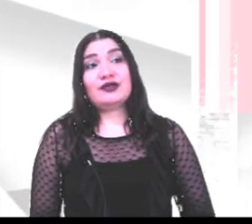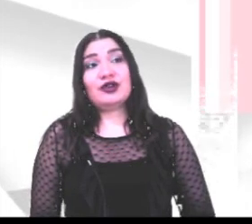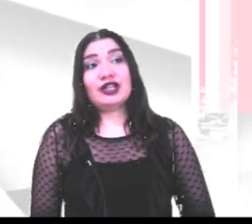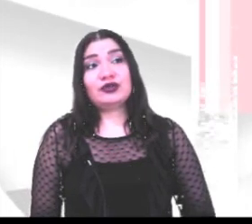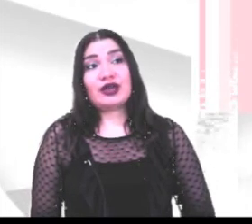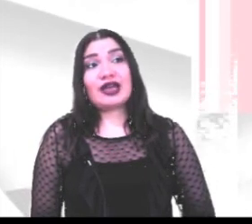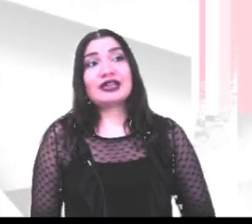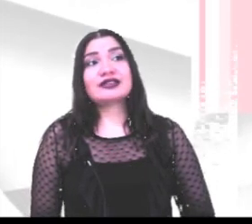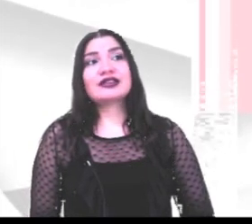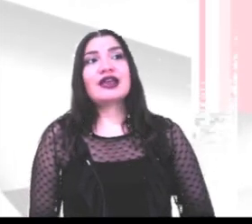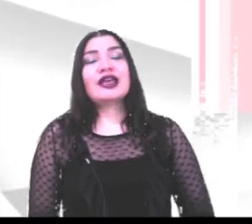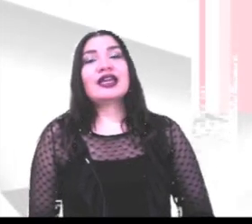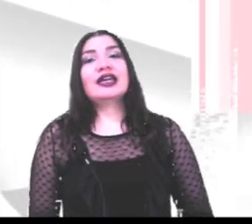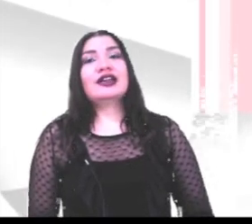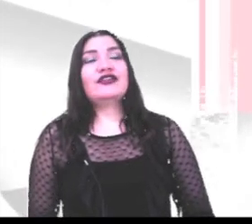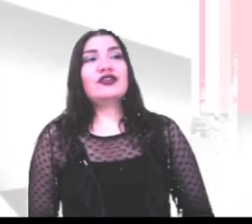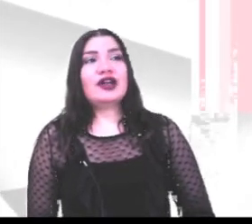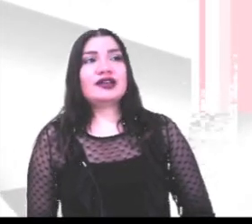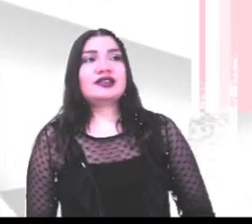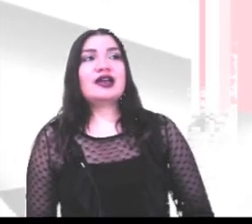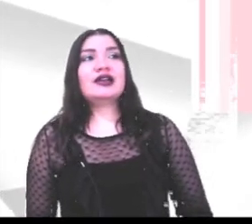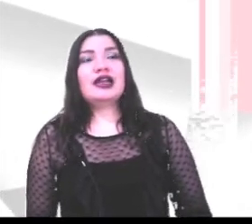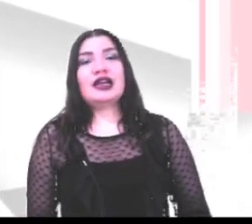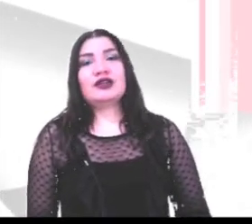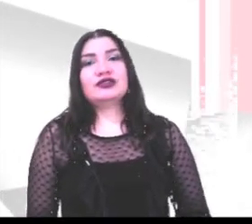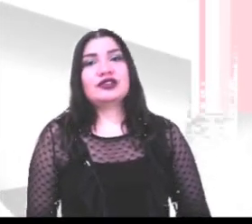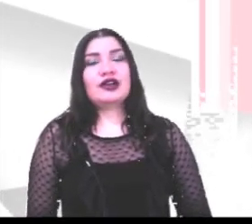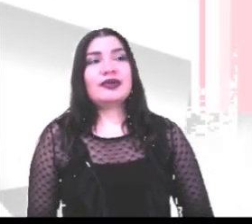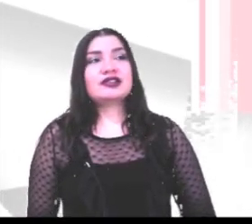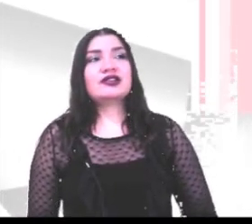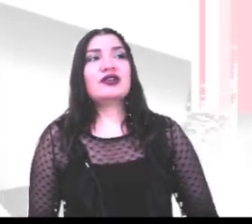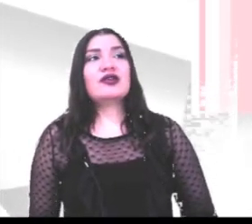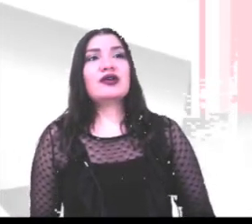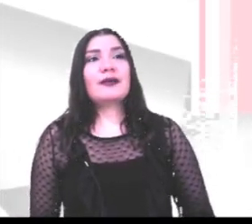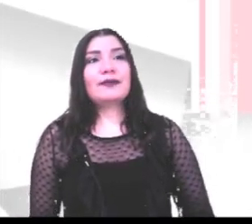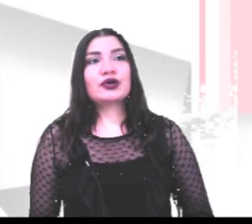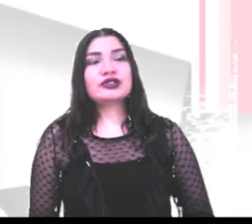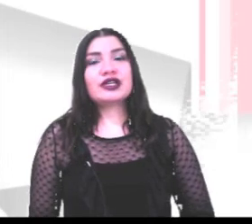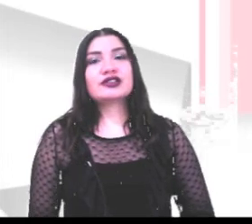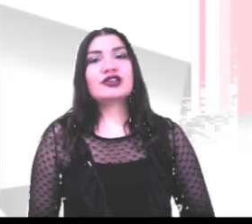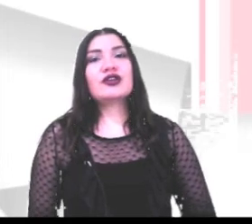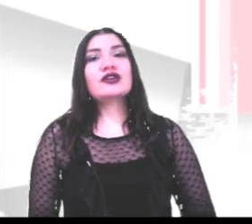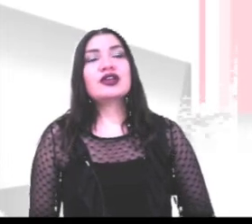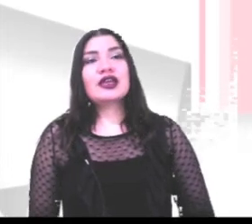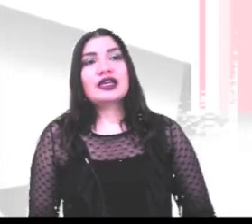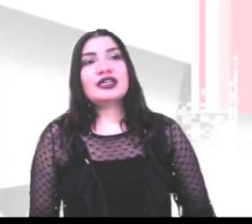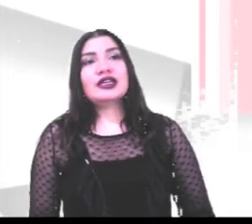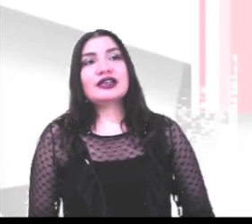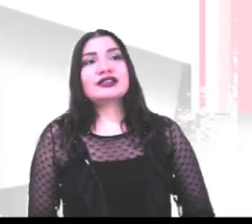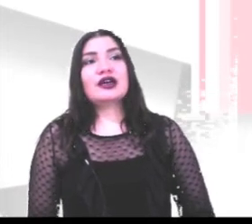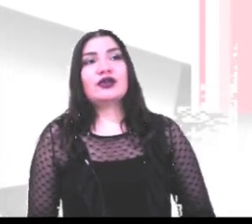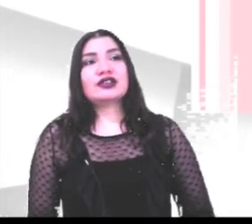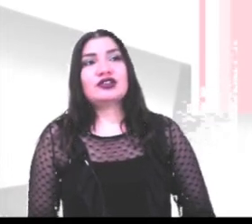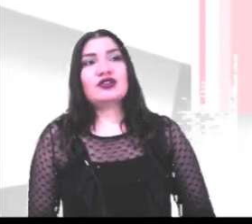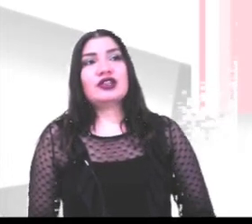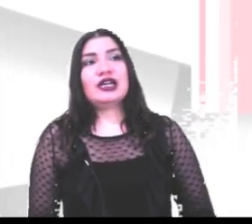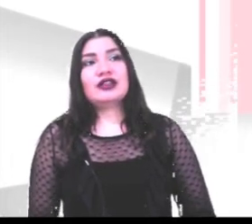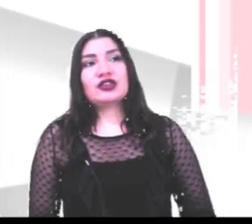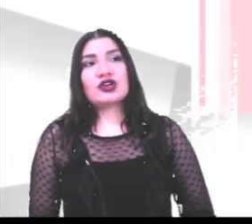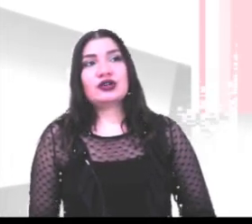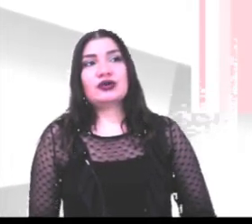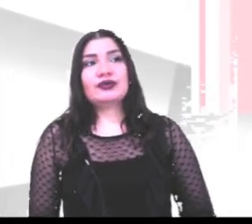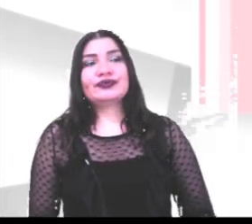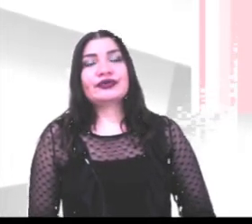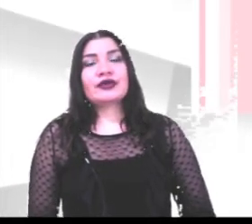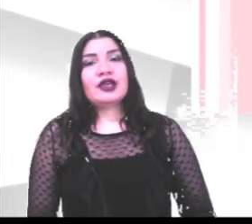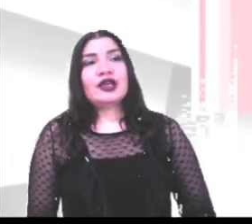atractivos naturales que refuerzan la conservación protección y restauración del